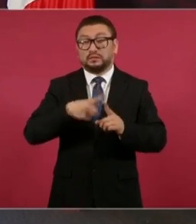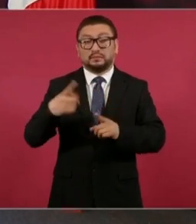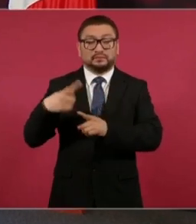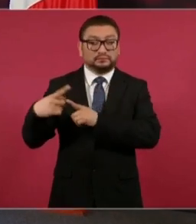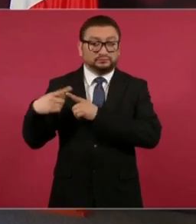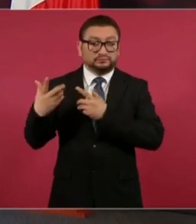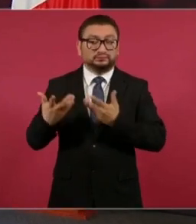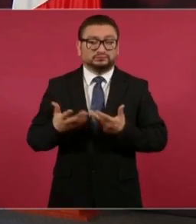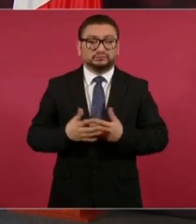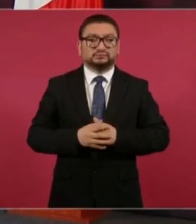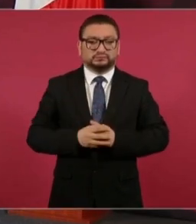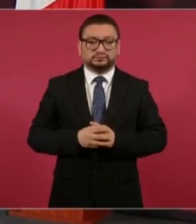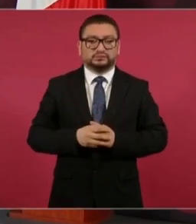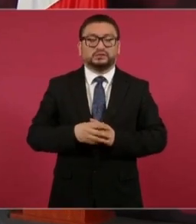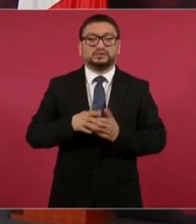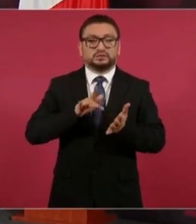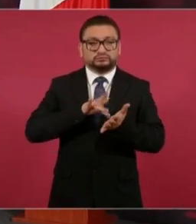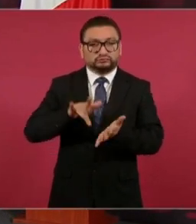demás